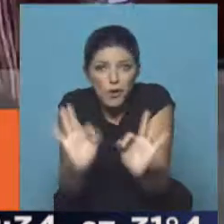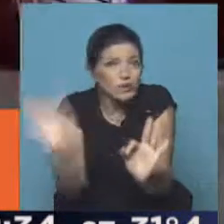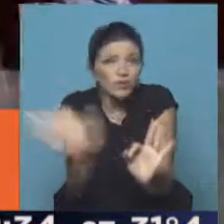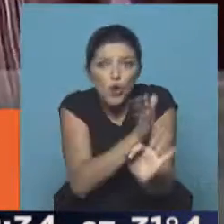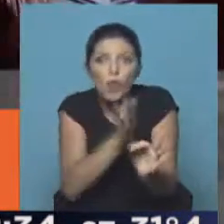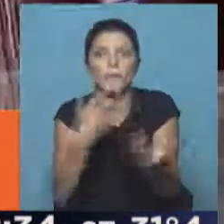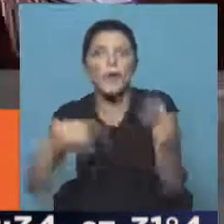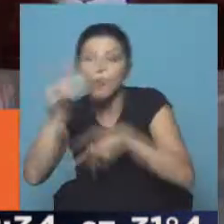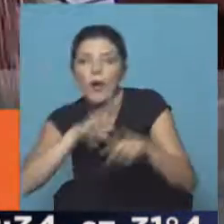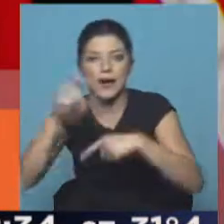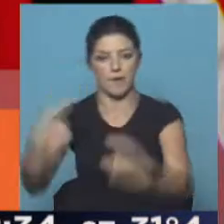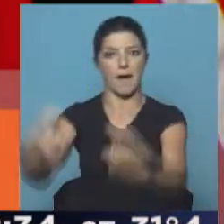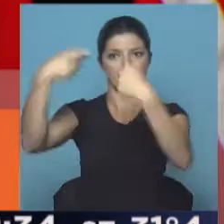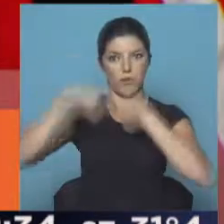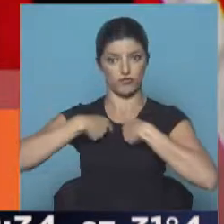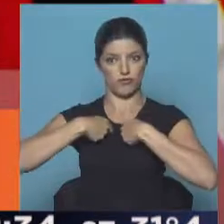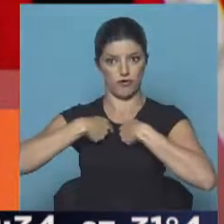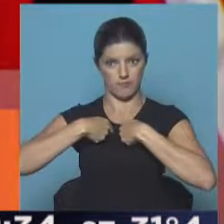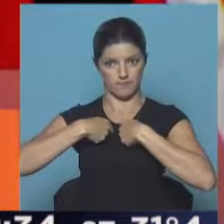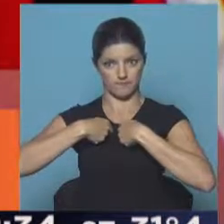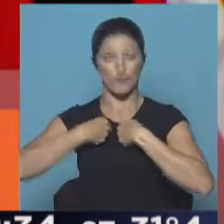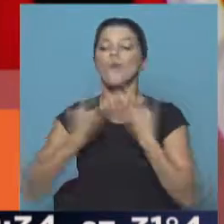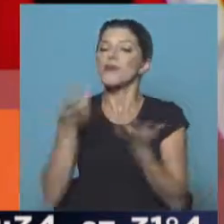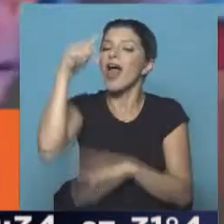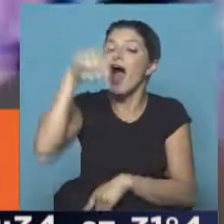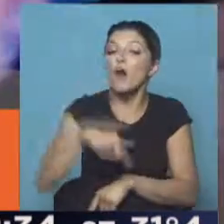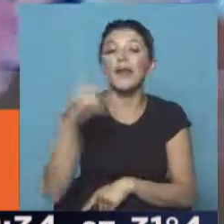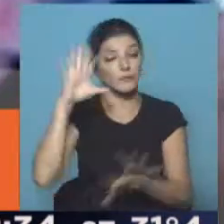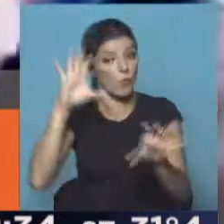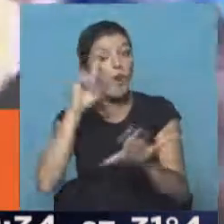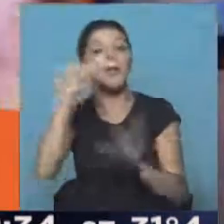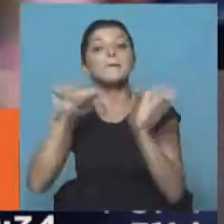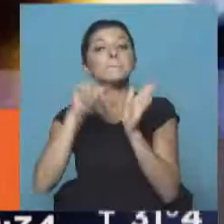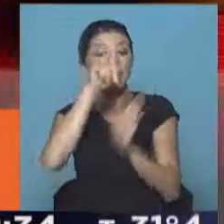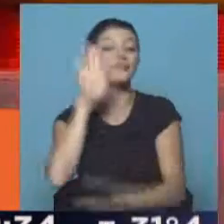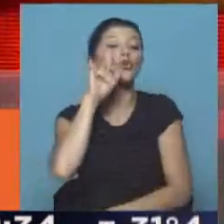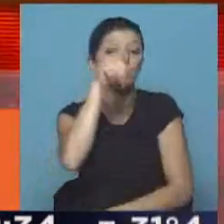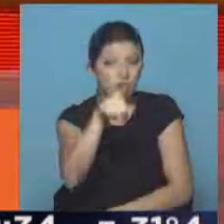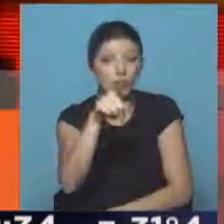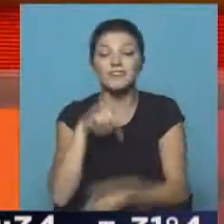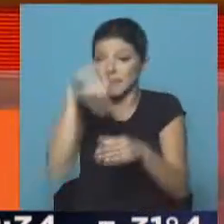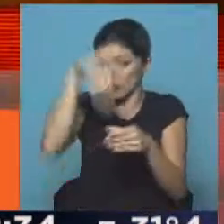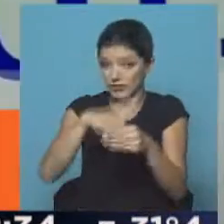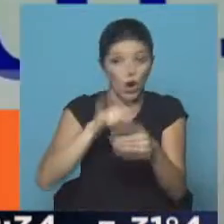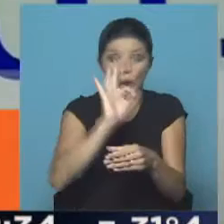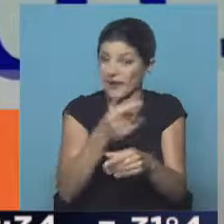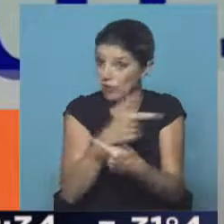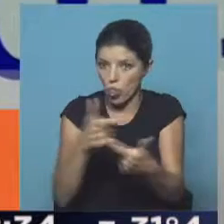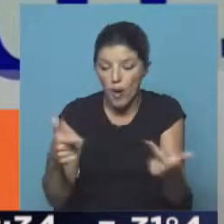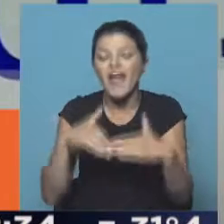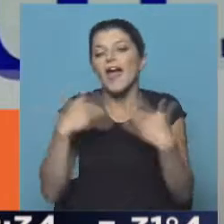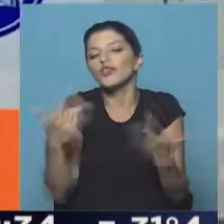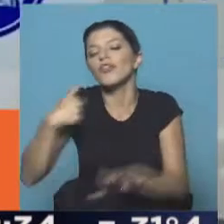seducir al renuente votante estadounidense, ya que se trata de un país en el que, con un voto no obligatorio, generalmente